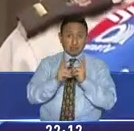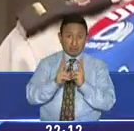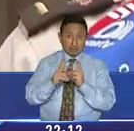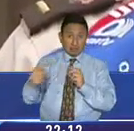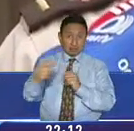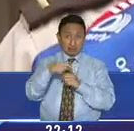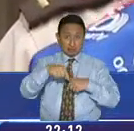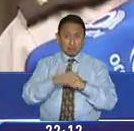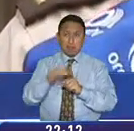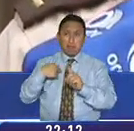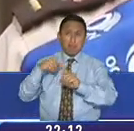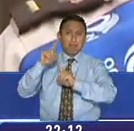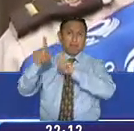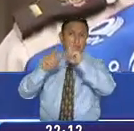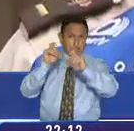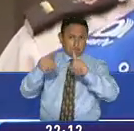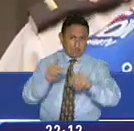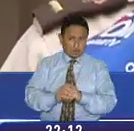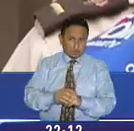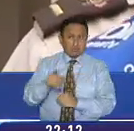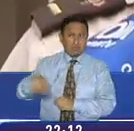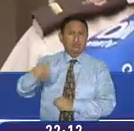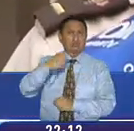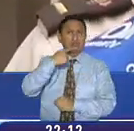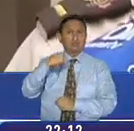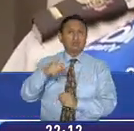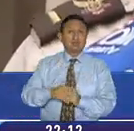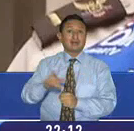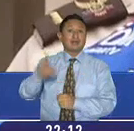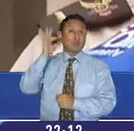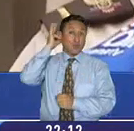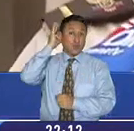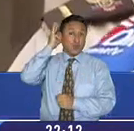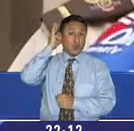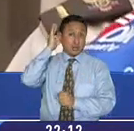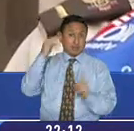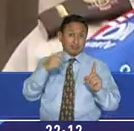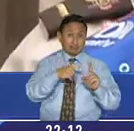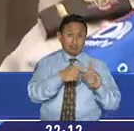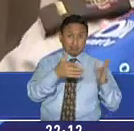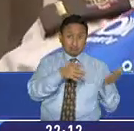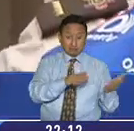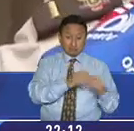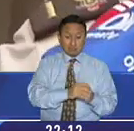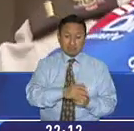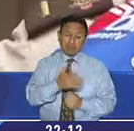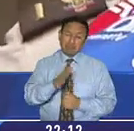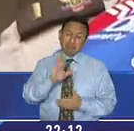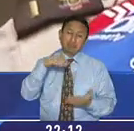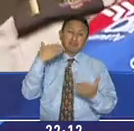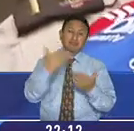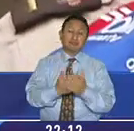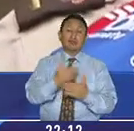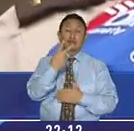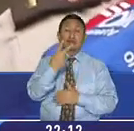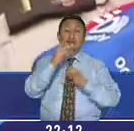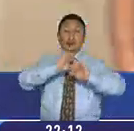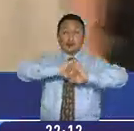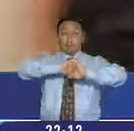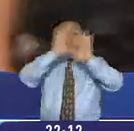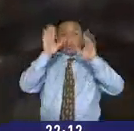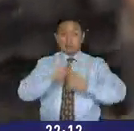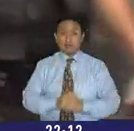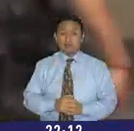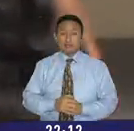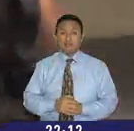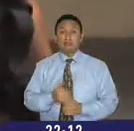quienes manifiestan que esta ciudadana, la hoy occisa, ha llegado aproximadamente a las 2 de la madrugada. Entre las investigaciones